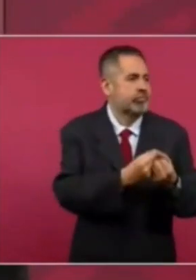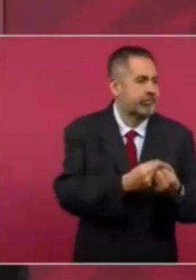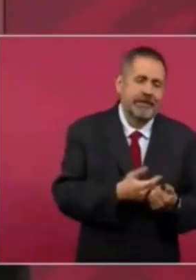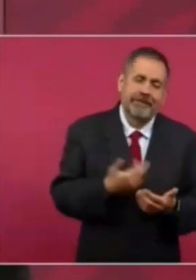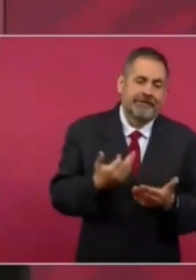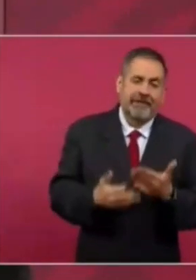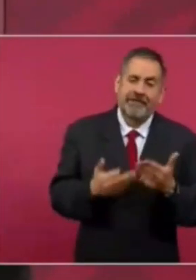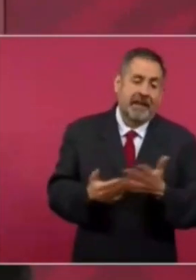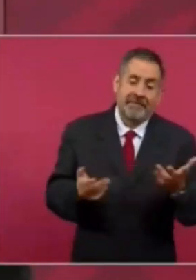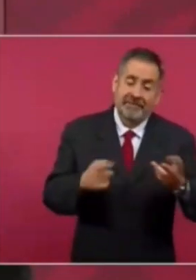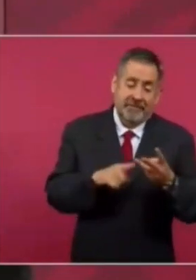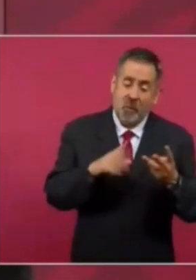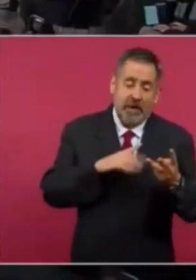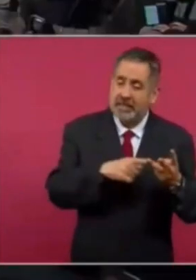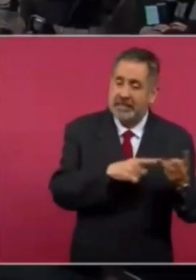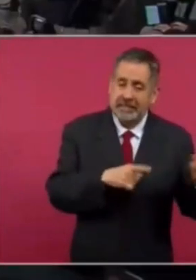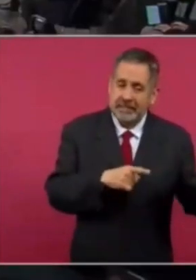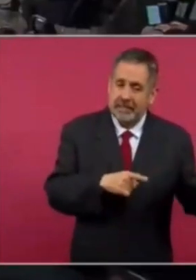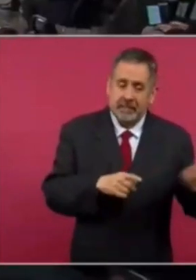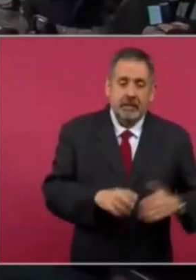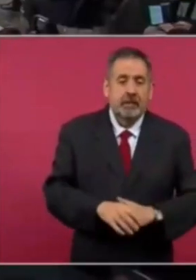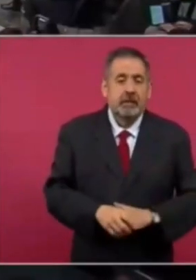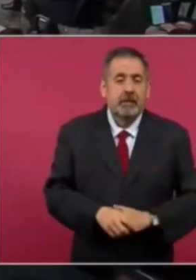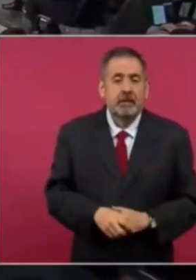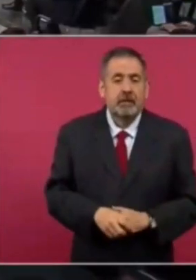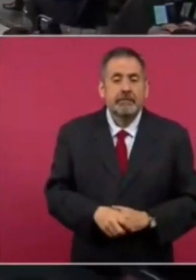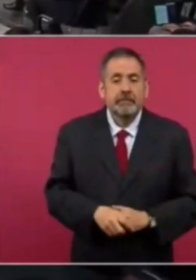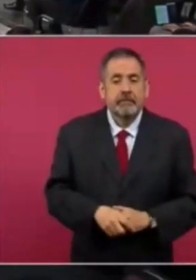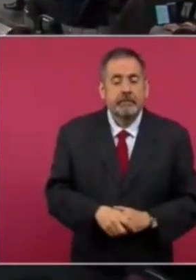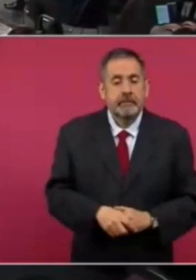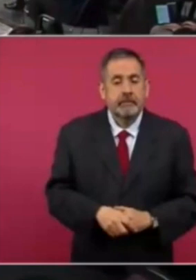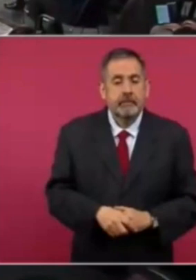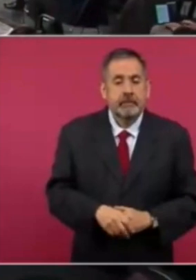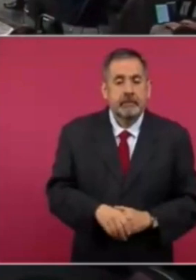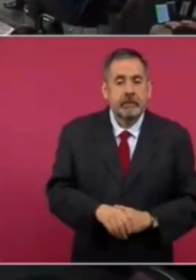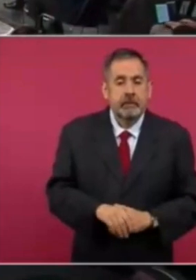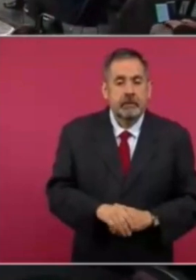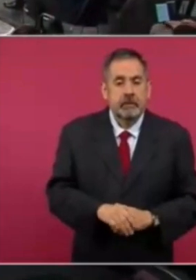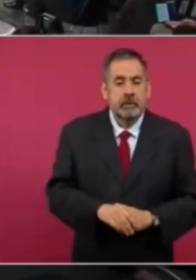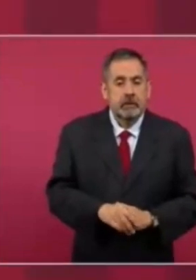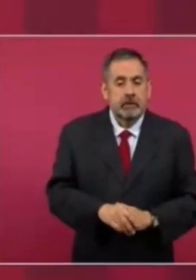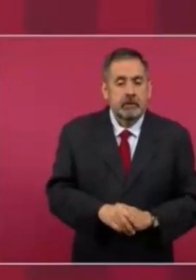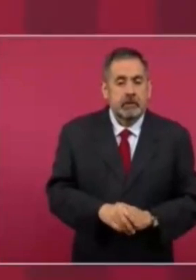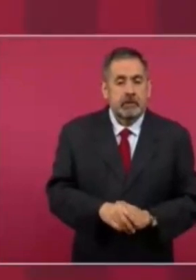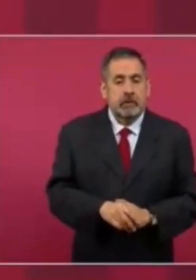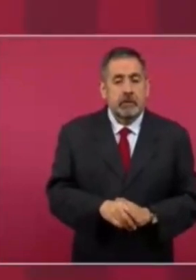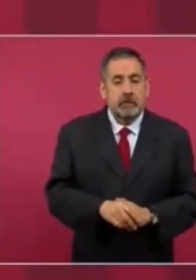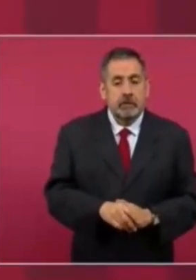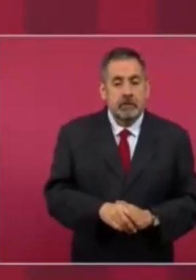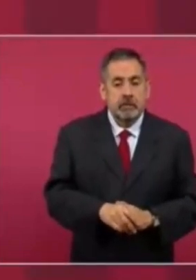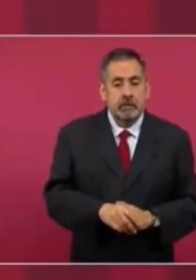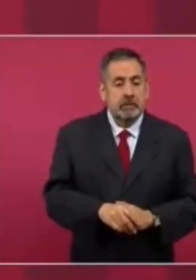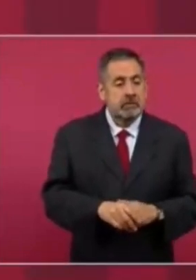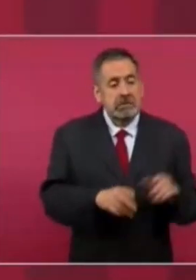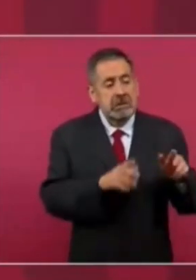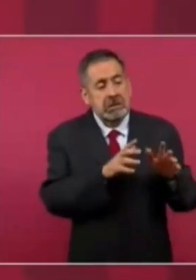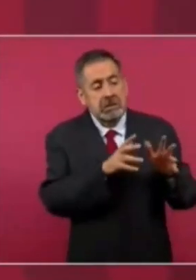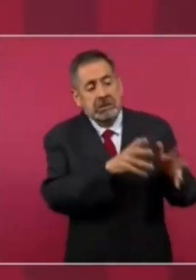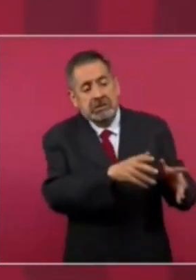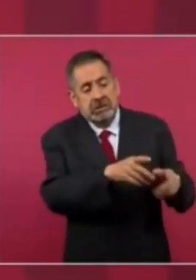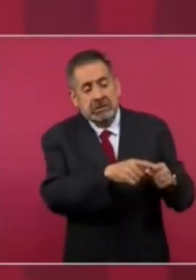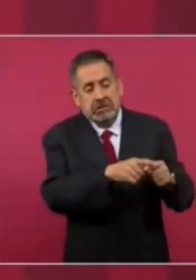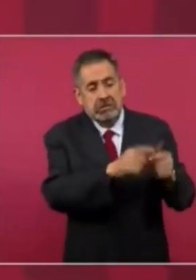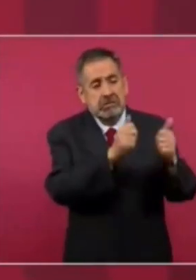Entonces, se pueden quedar con ese órgano